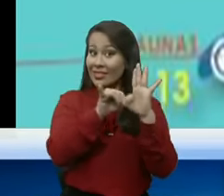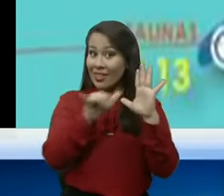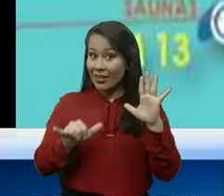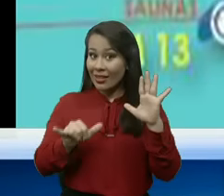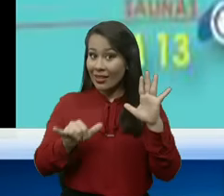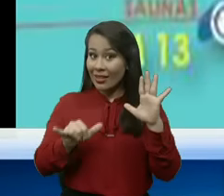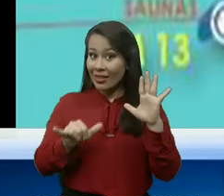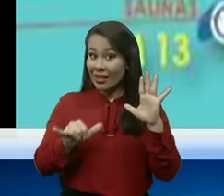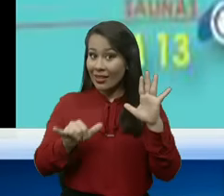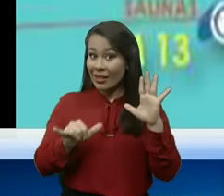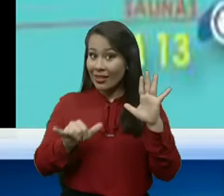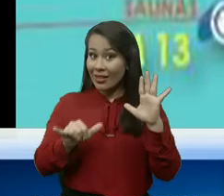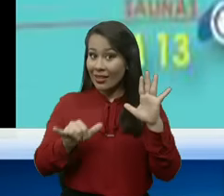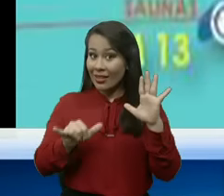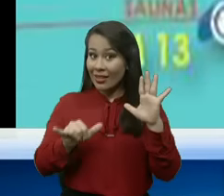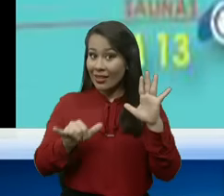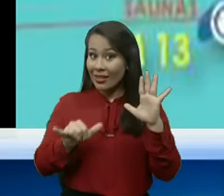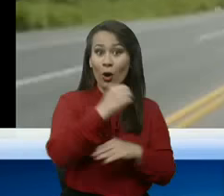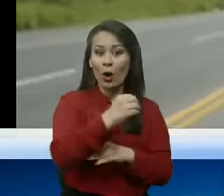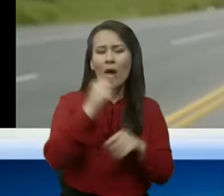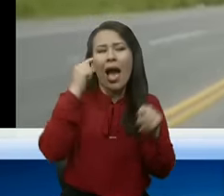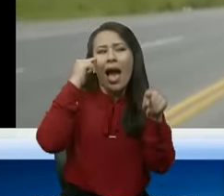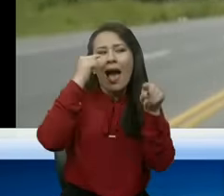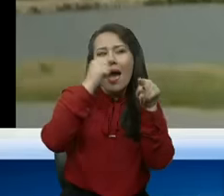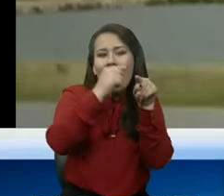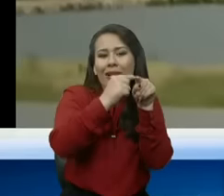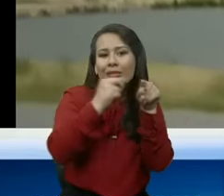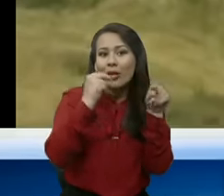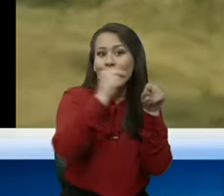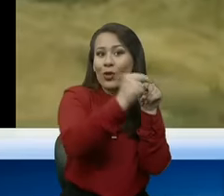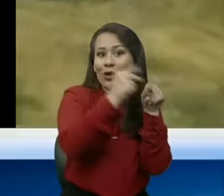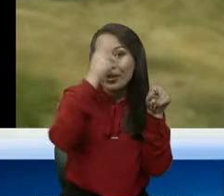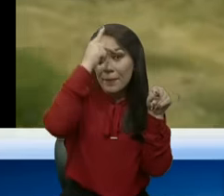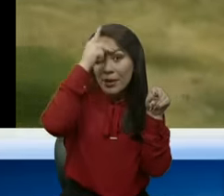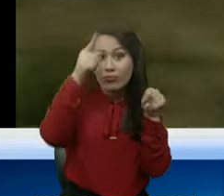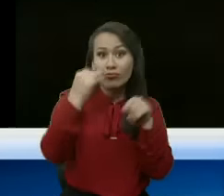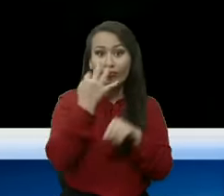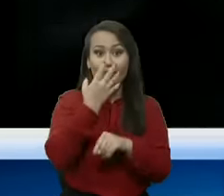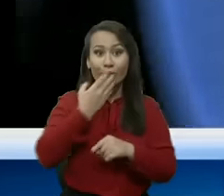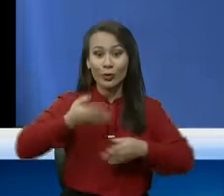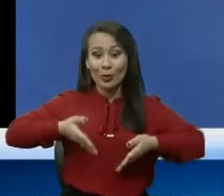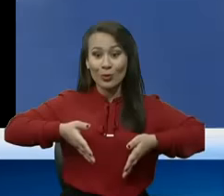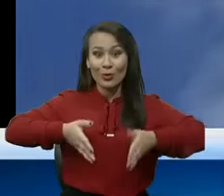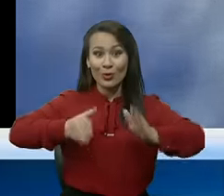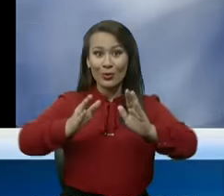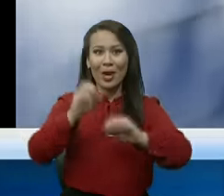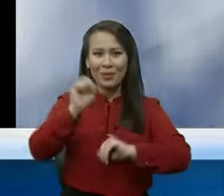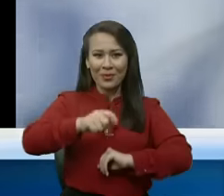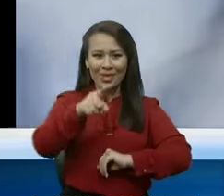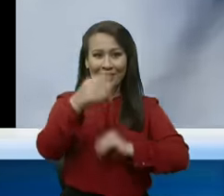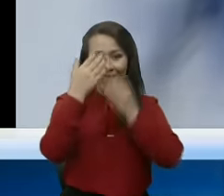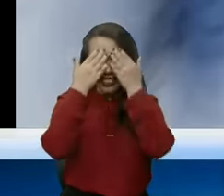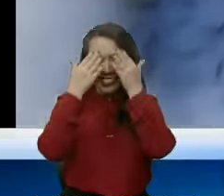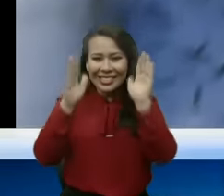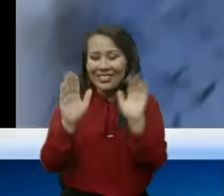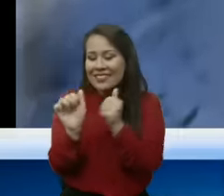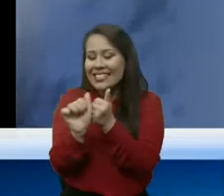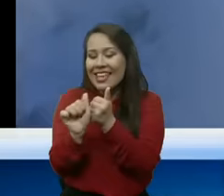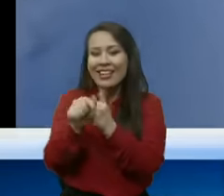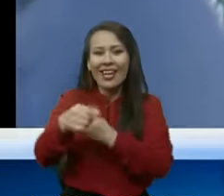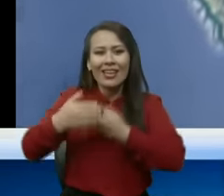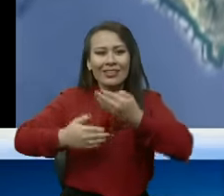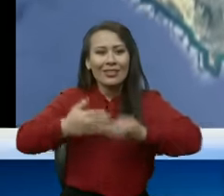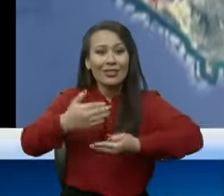y llega hasta el norte de Perú este recorrido es una increíble oportunidad para descubrir conocer más de cerca de la historia